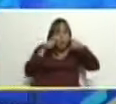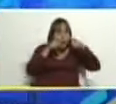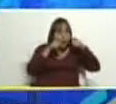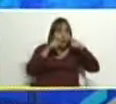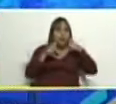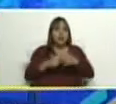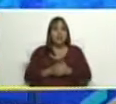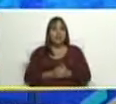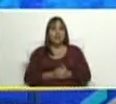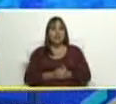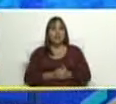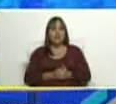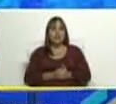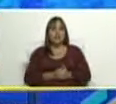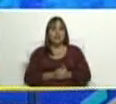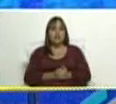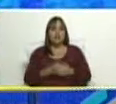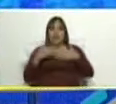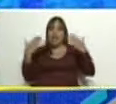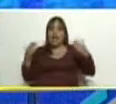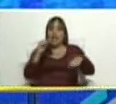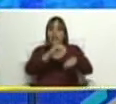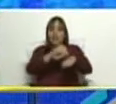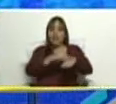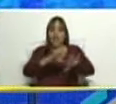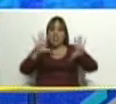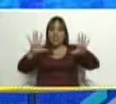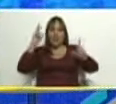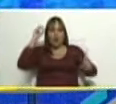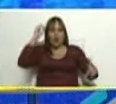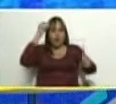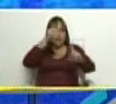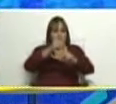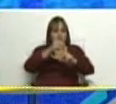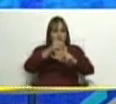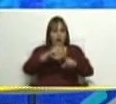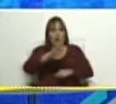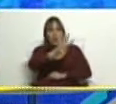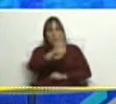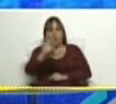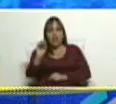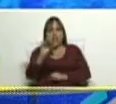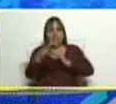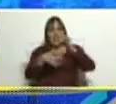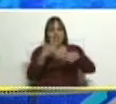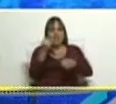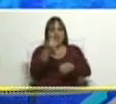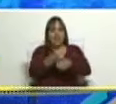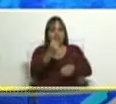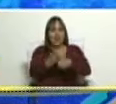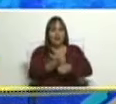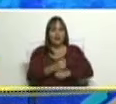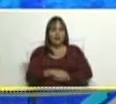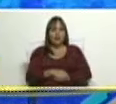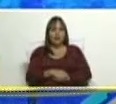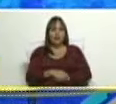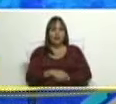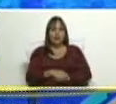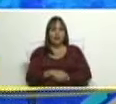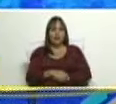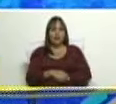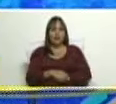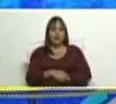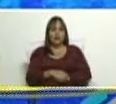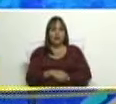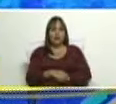Bueno, grandes anuncios, 10 vértices, 40 acciones, y vamos a